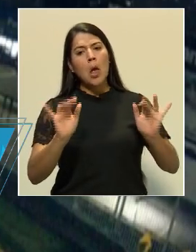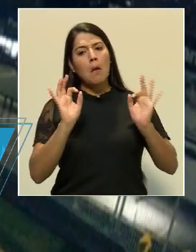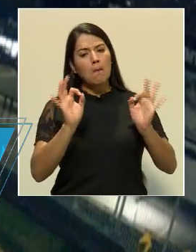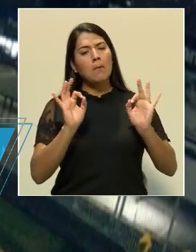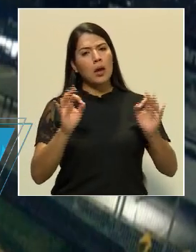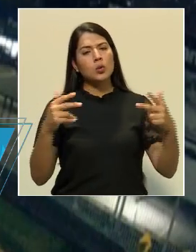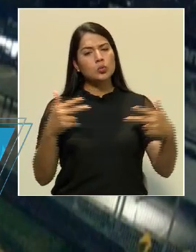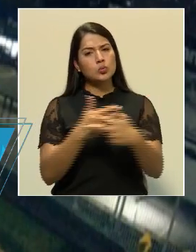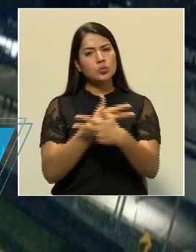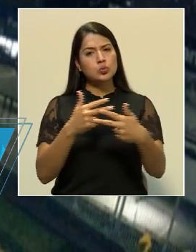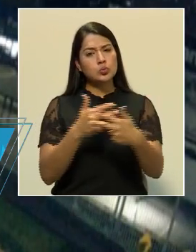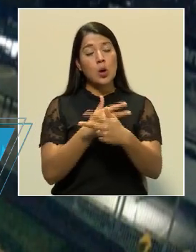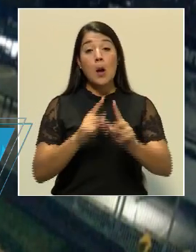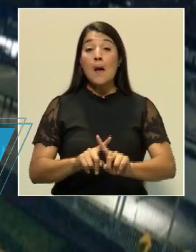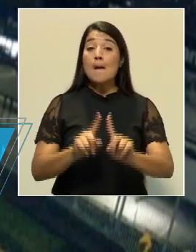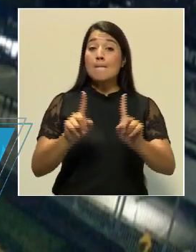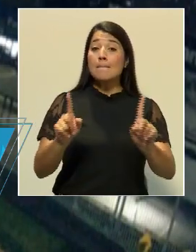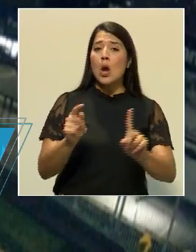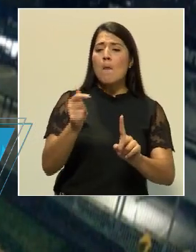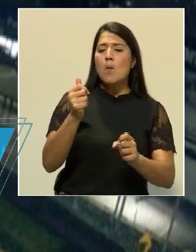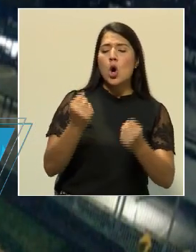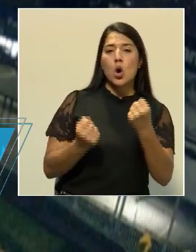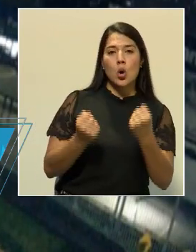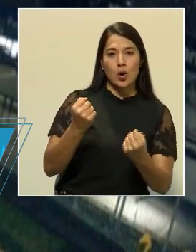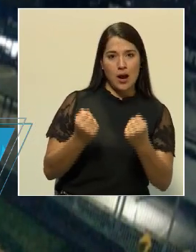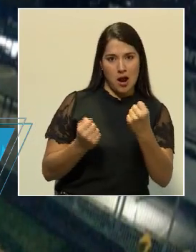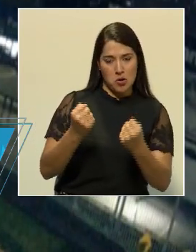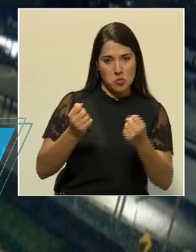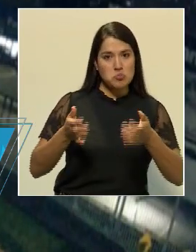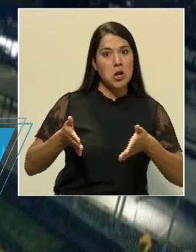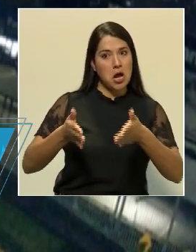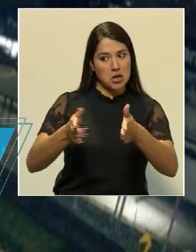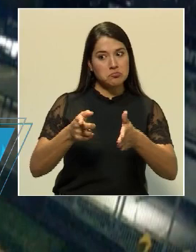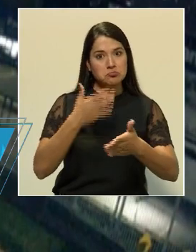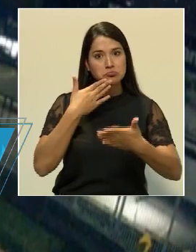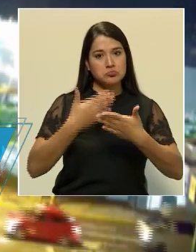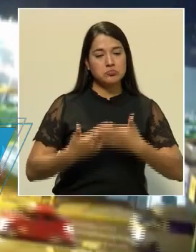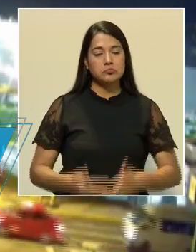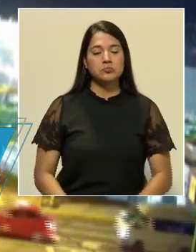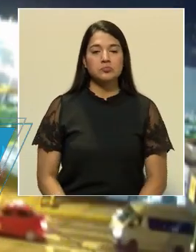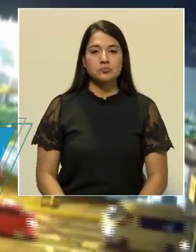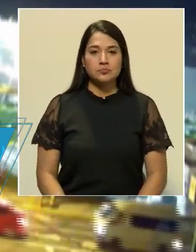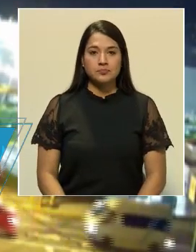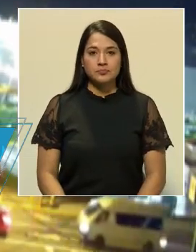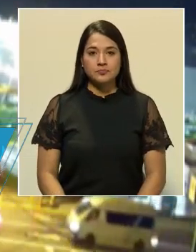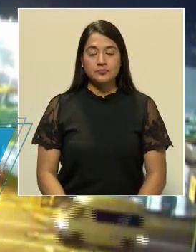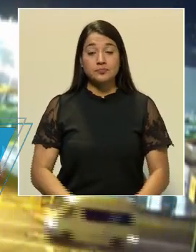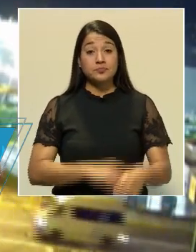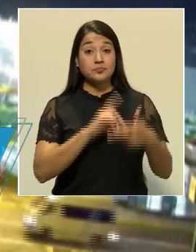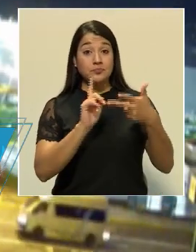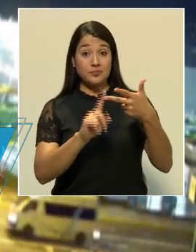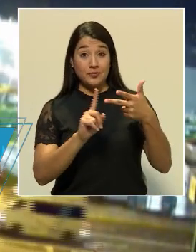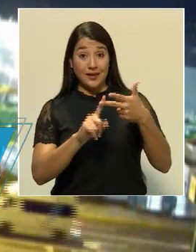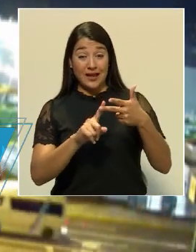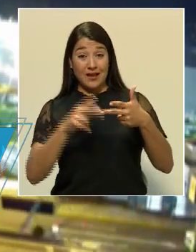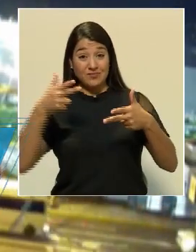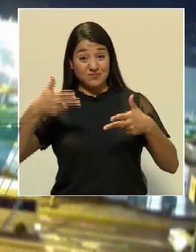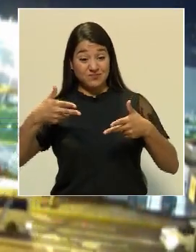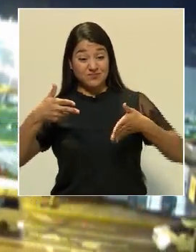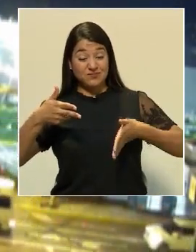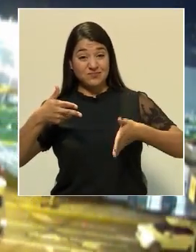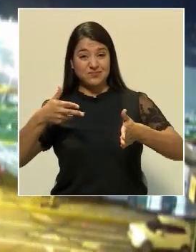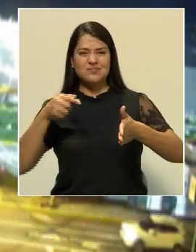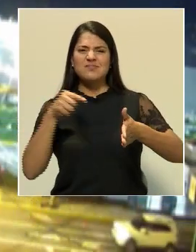de circulación, pero muy pocos vehículos en la vía, afortunadamente. La cámara número 3 nos